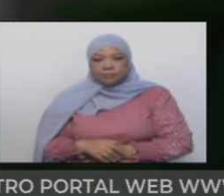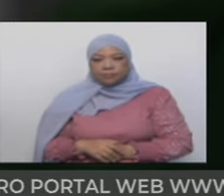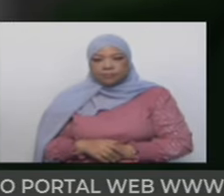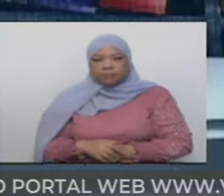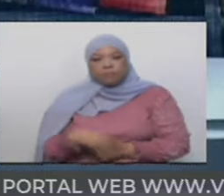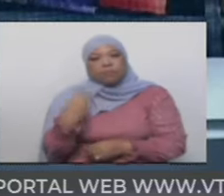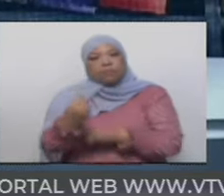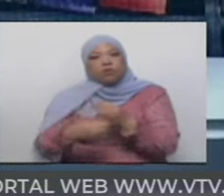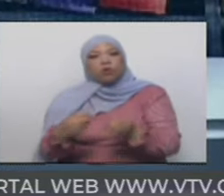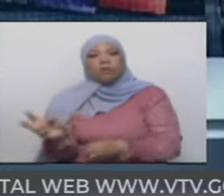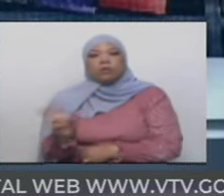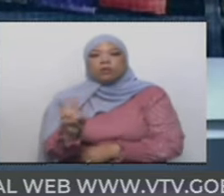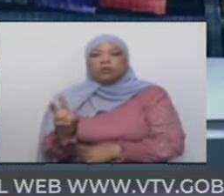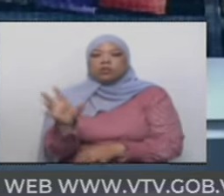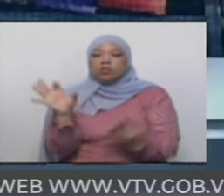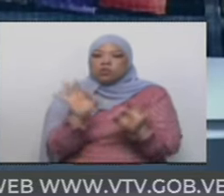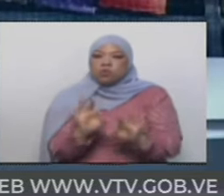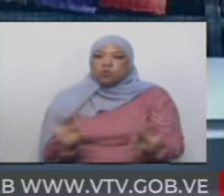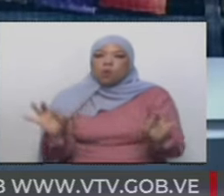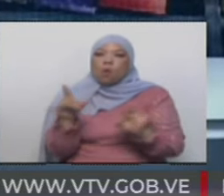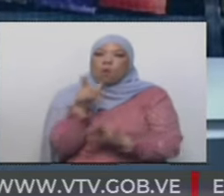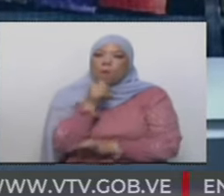Como Venezuela no hay.